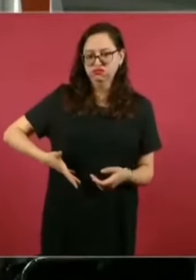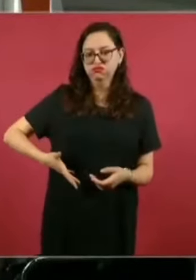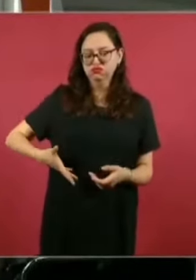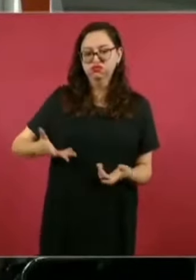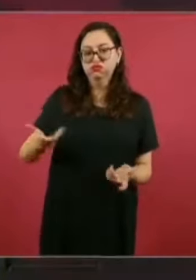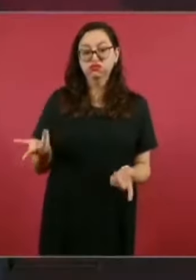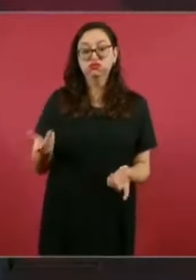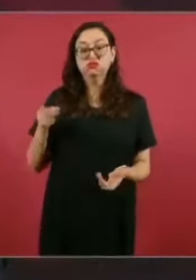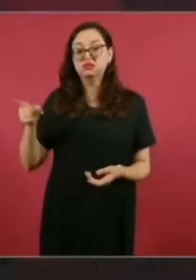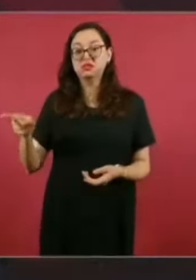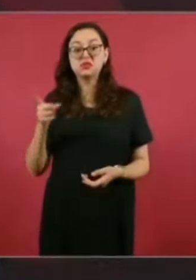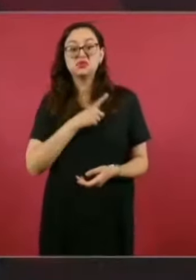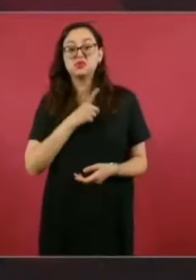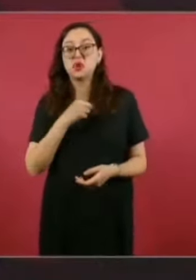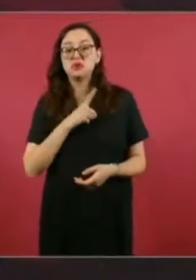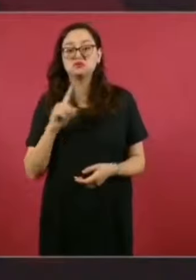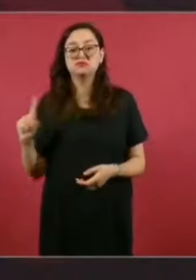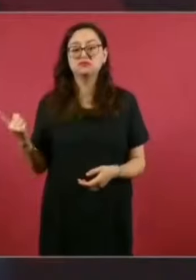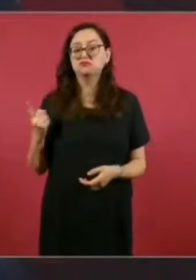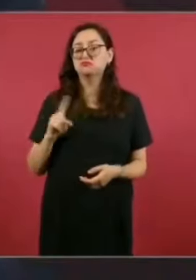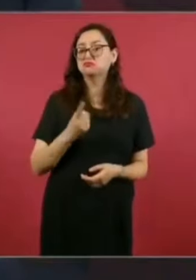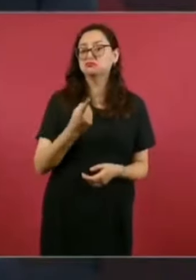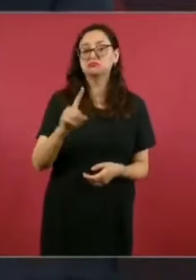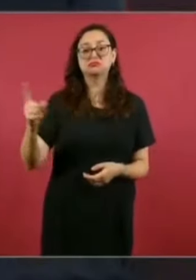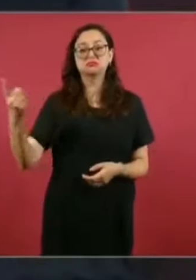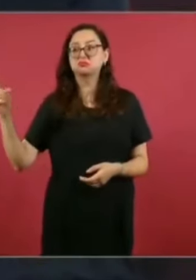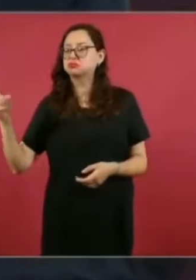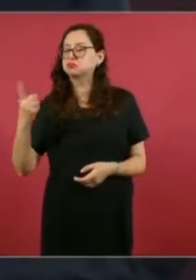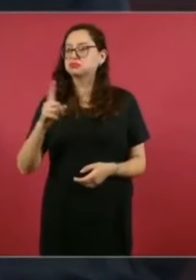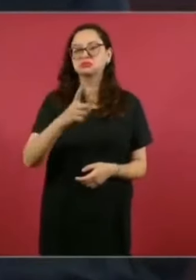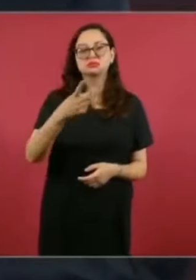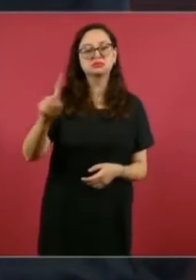andar solo por todo su estado